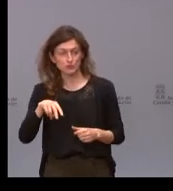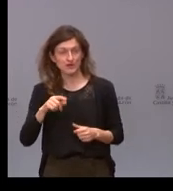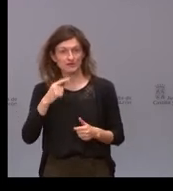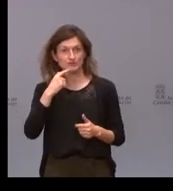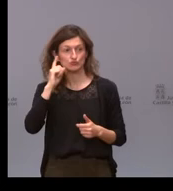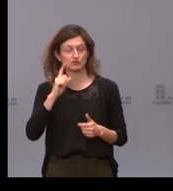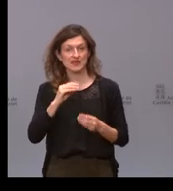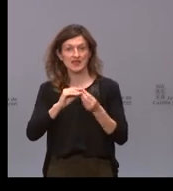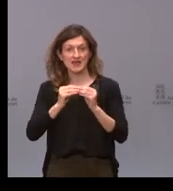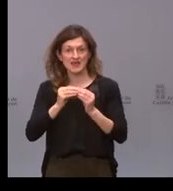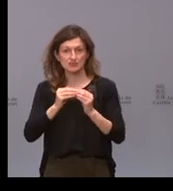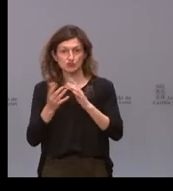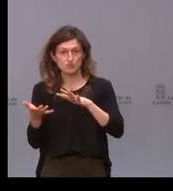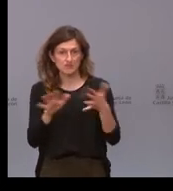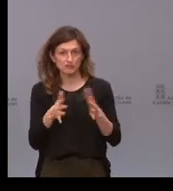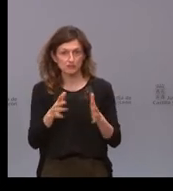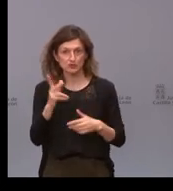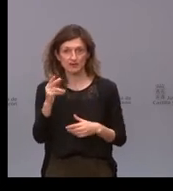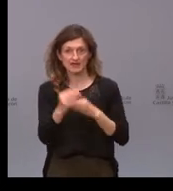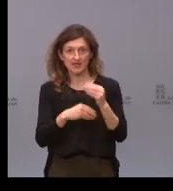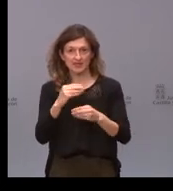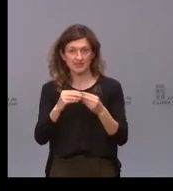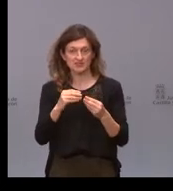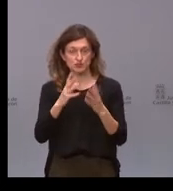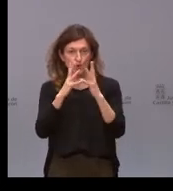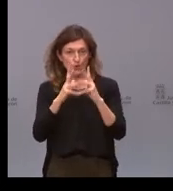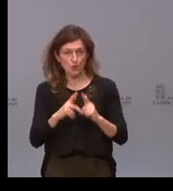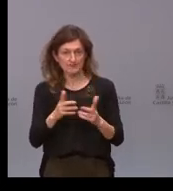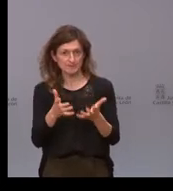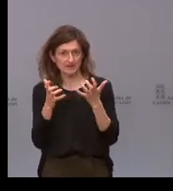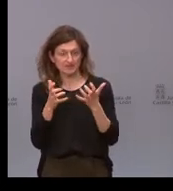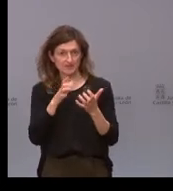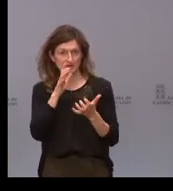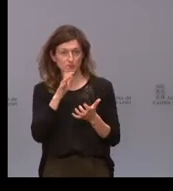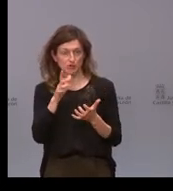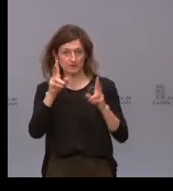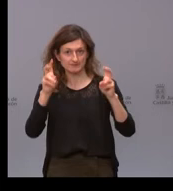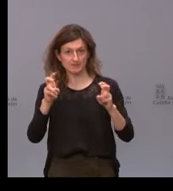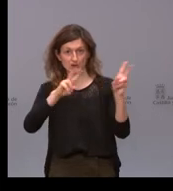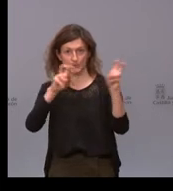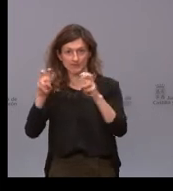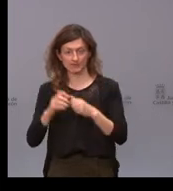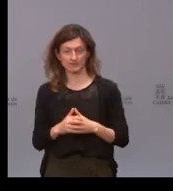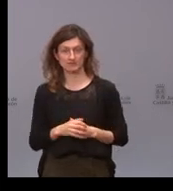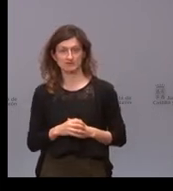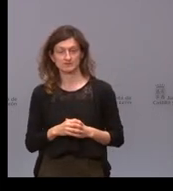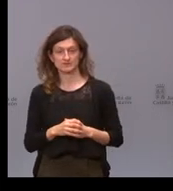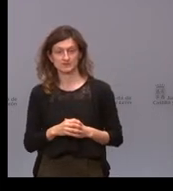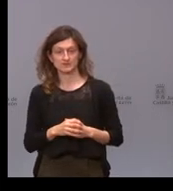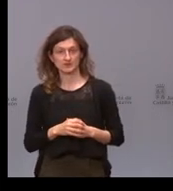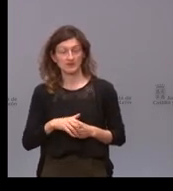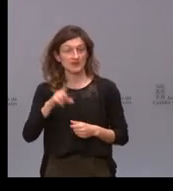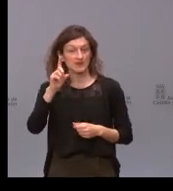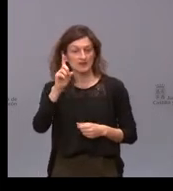algún alguna estimación de cuántas parejas de hecho se pueden ver beneficiadas por esta novedad y también